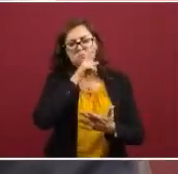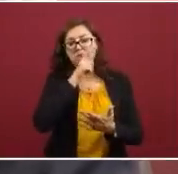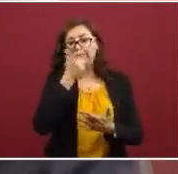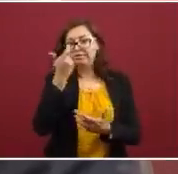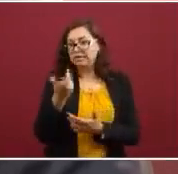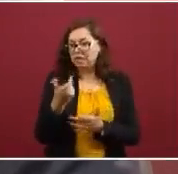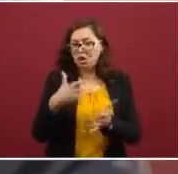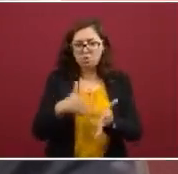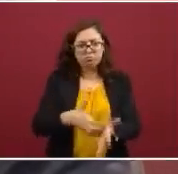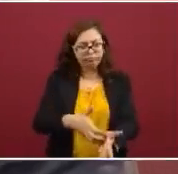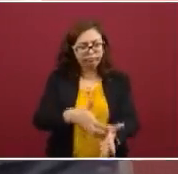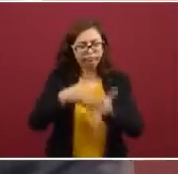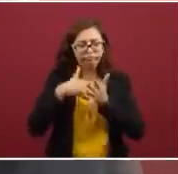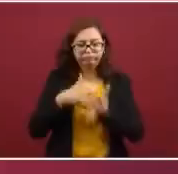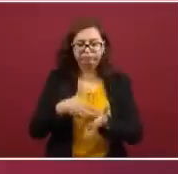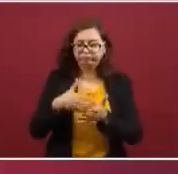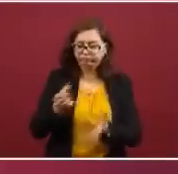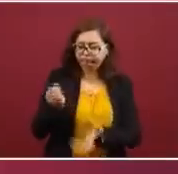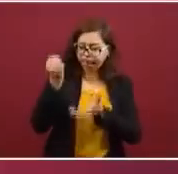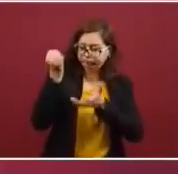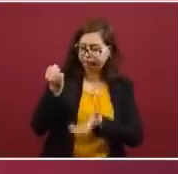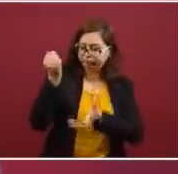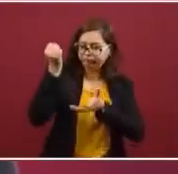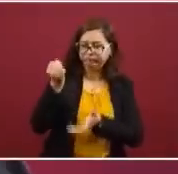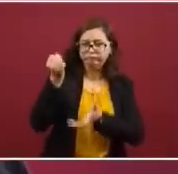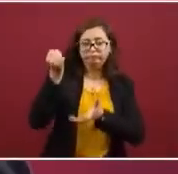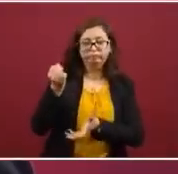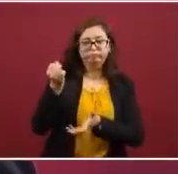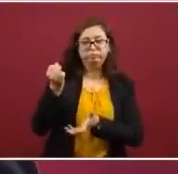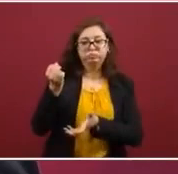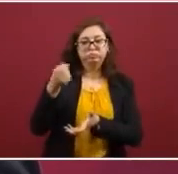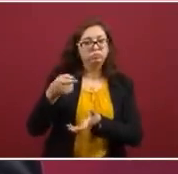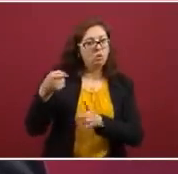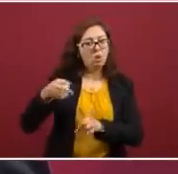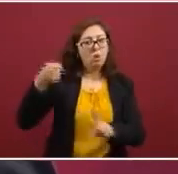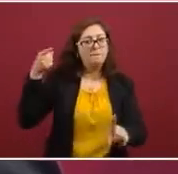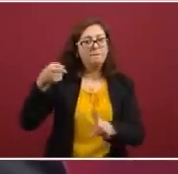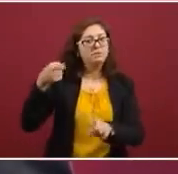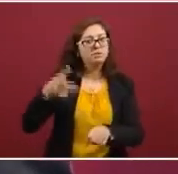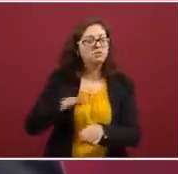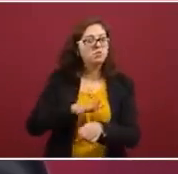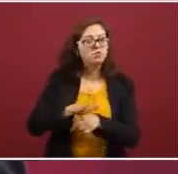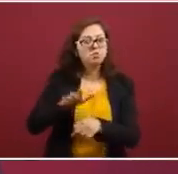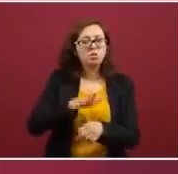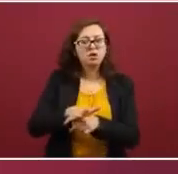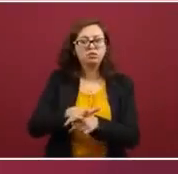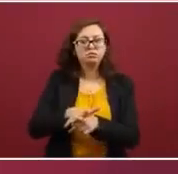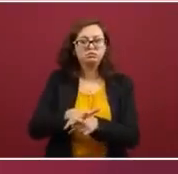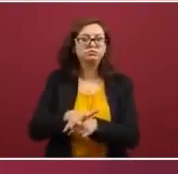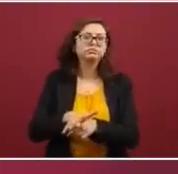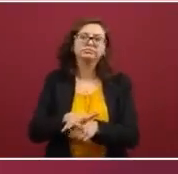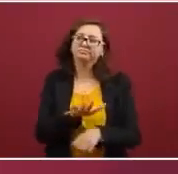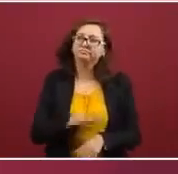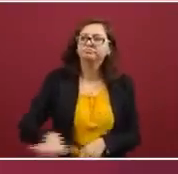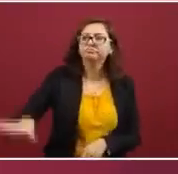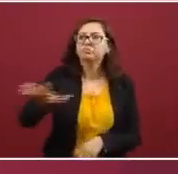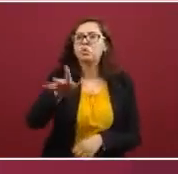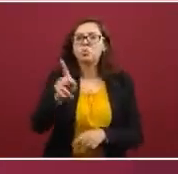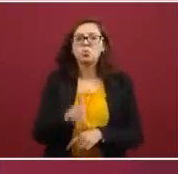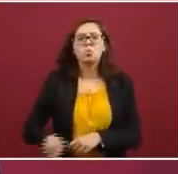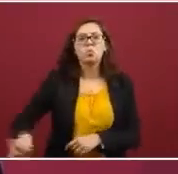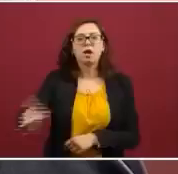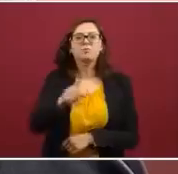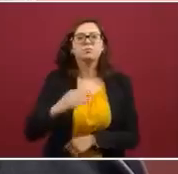ahorre tiene como destino el bienestar de nuestro pueblo.